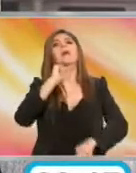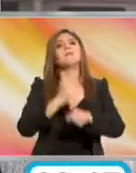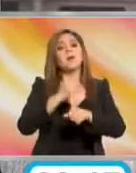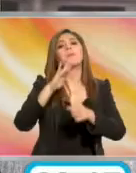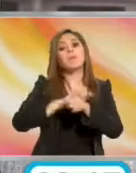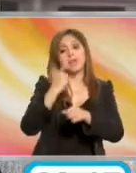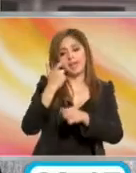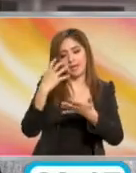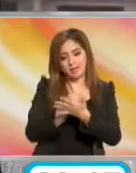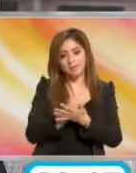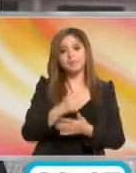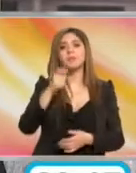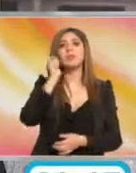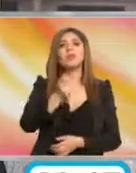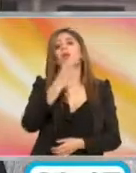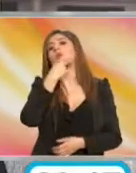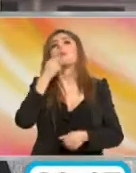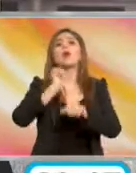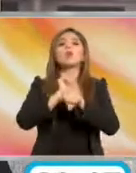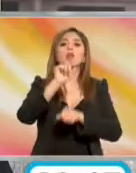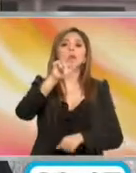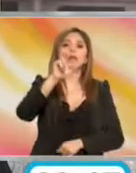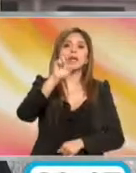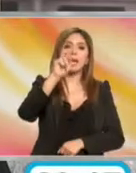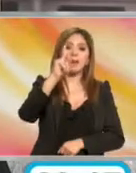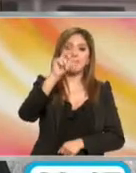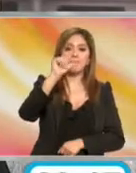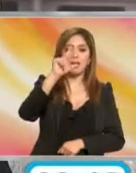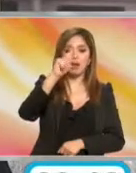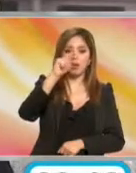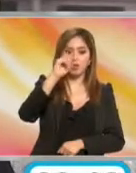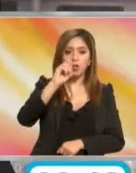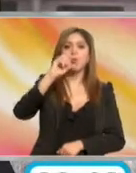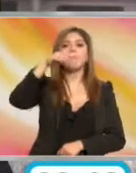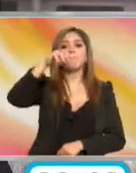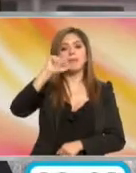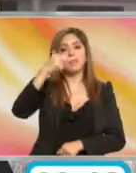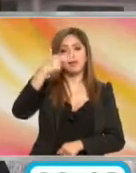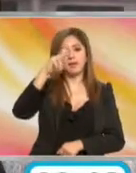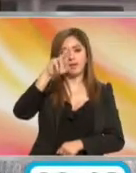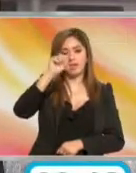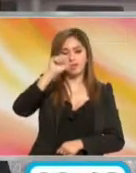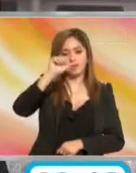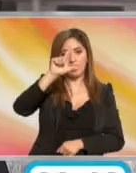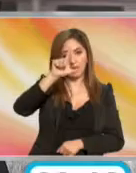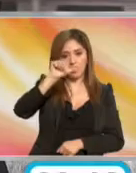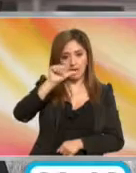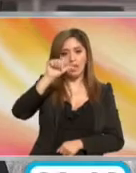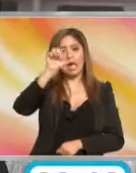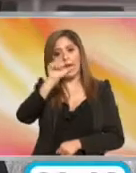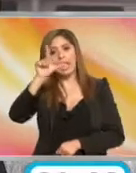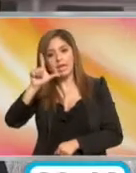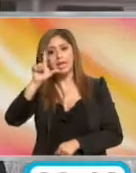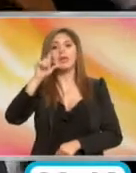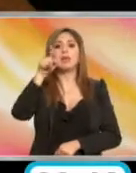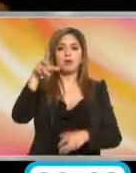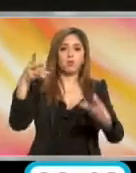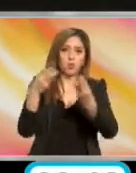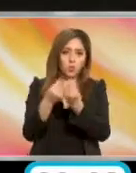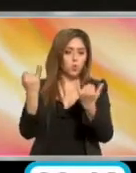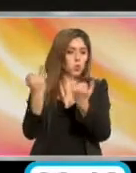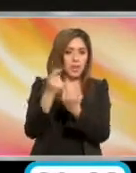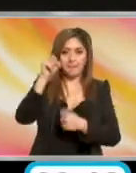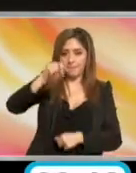Actor de reparto, Mahershala Ali, que fue además el primer Oscar que se dio en la ceremonia, también por Luz de Luna. Ya